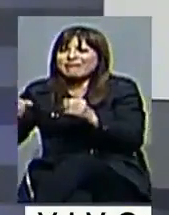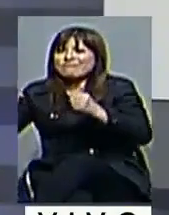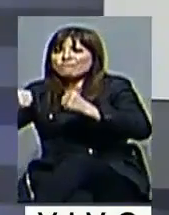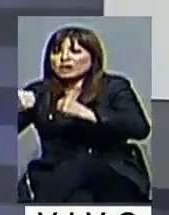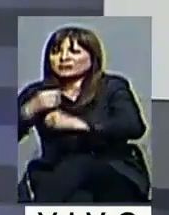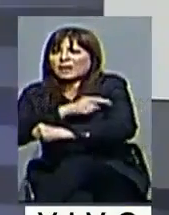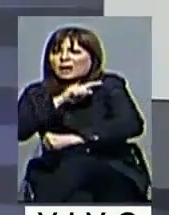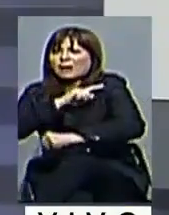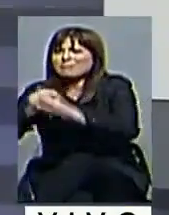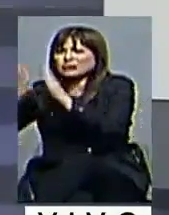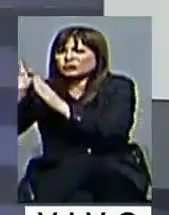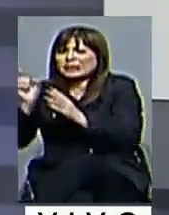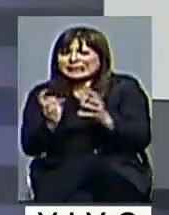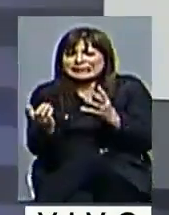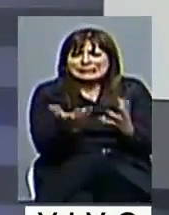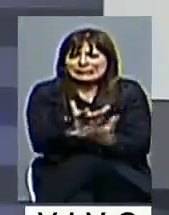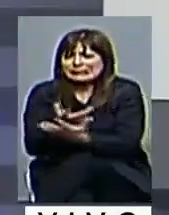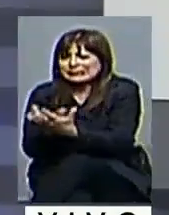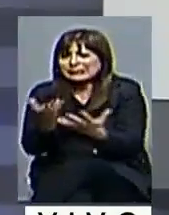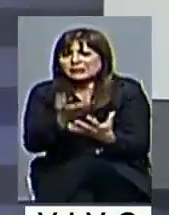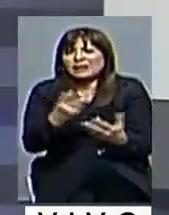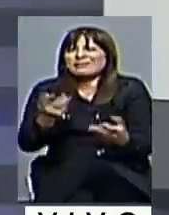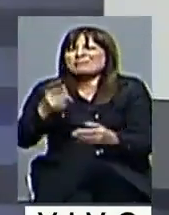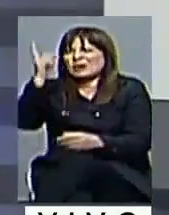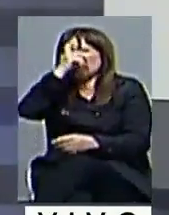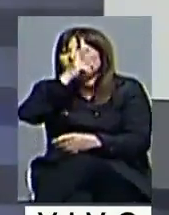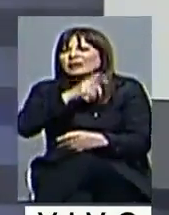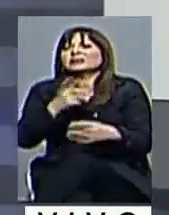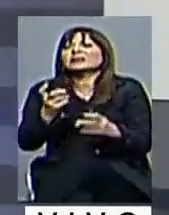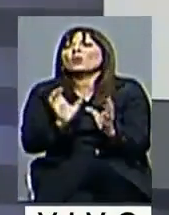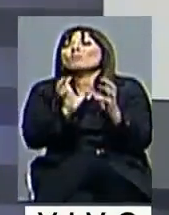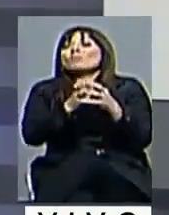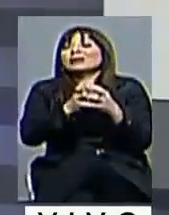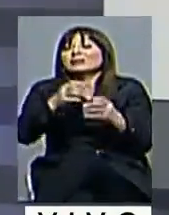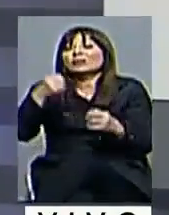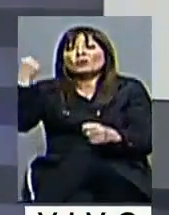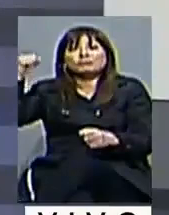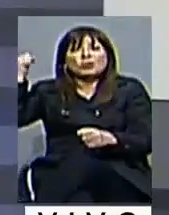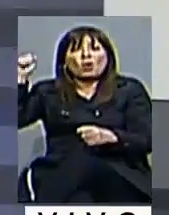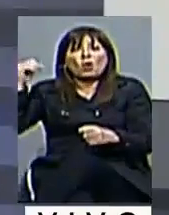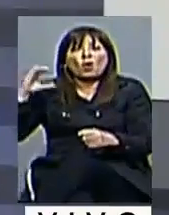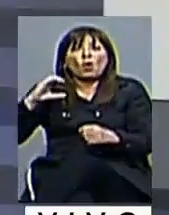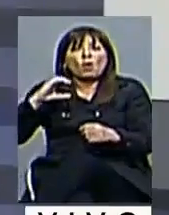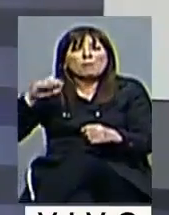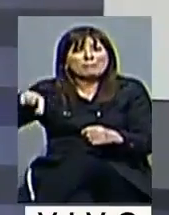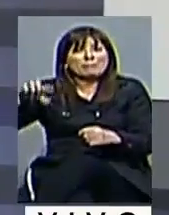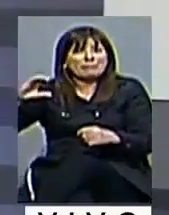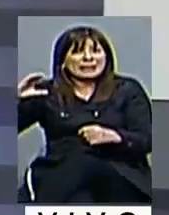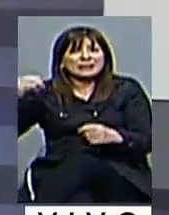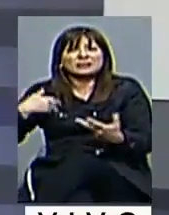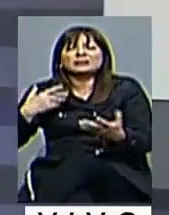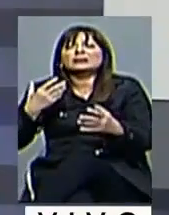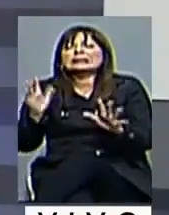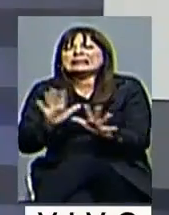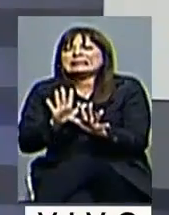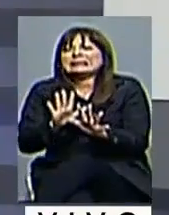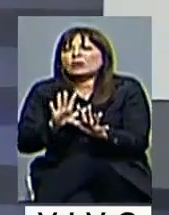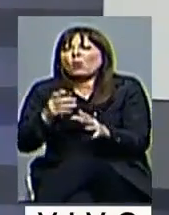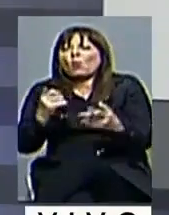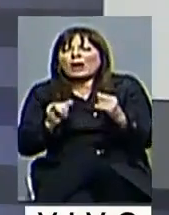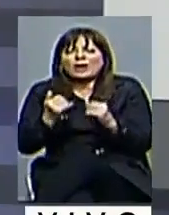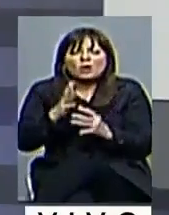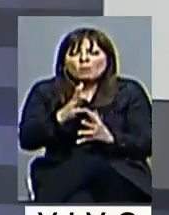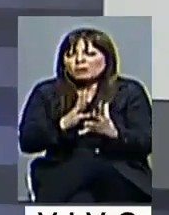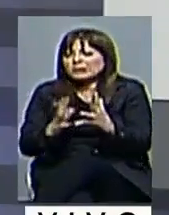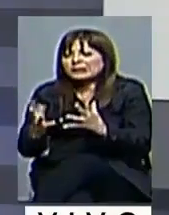ese lugar, pero es muy difícil que un partido tan de nicho, tan ideológico, tan más cerrado que otros partidos, como el Partido Comunista, juegue